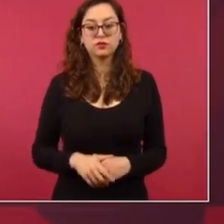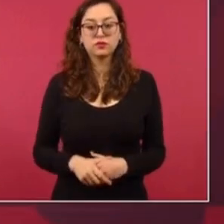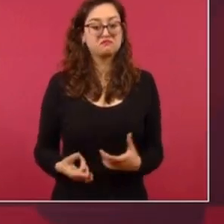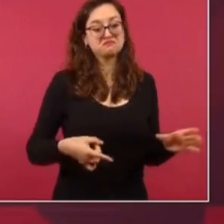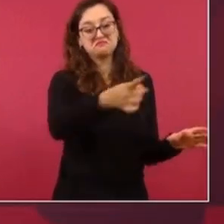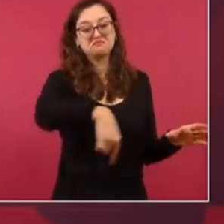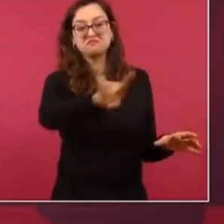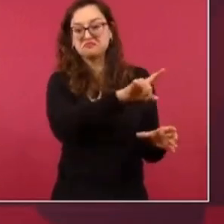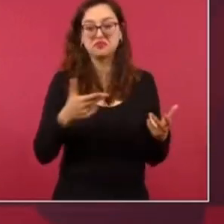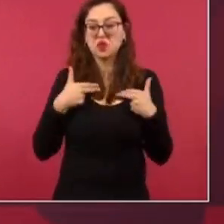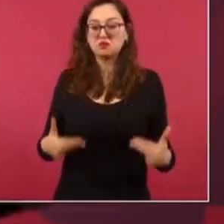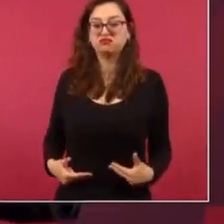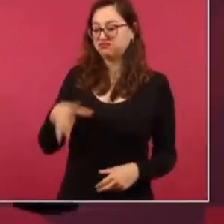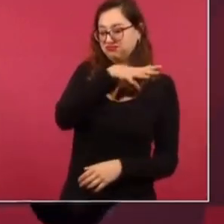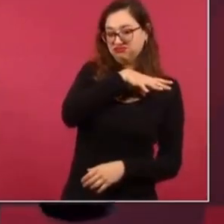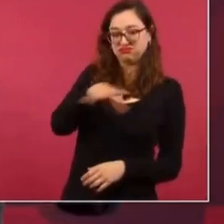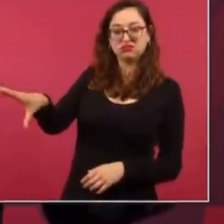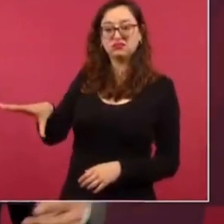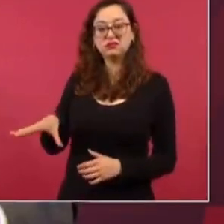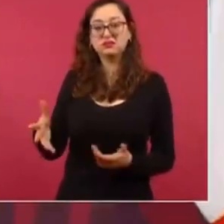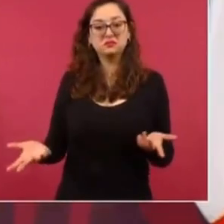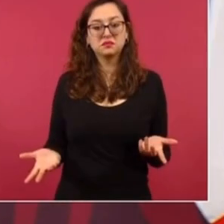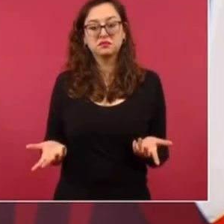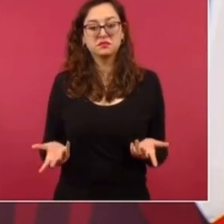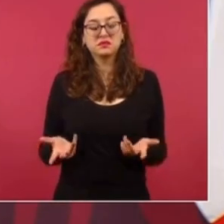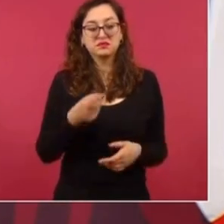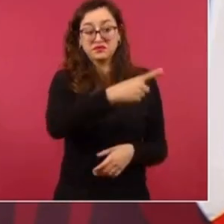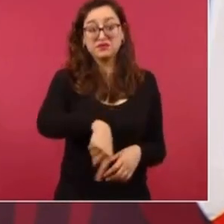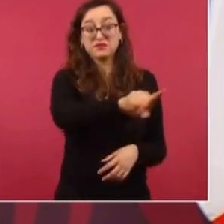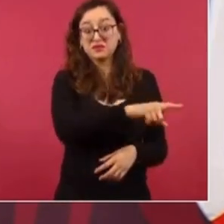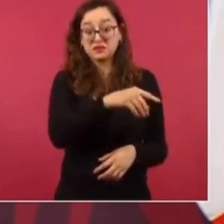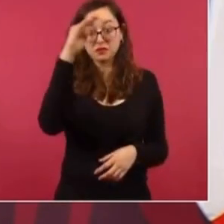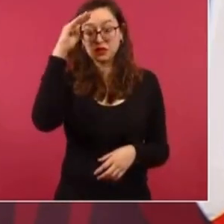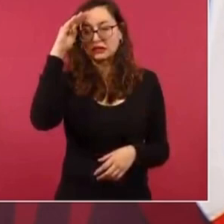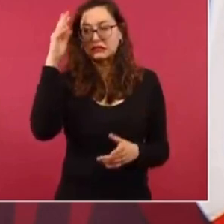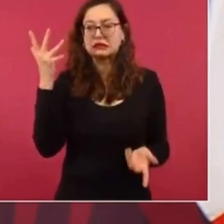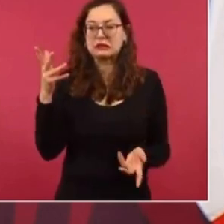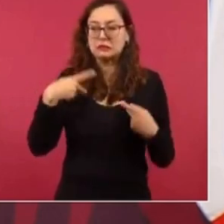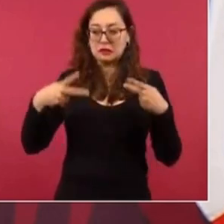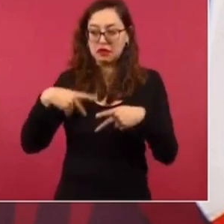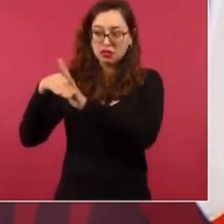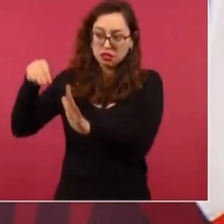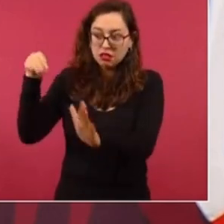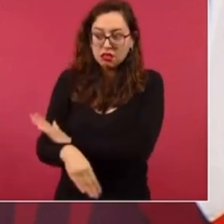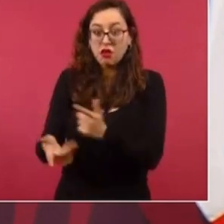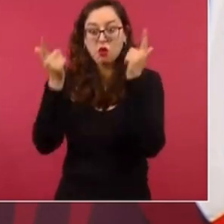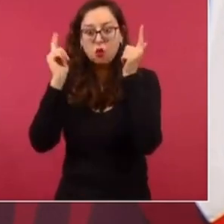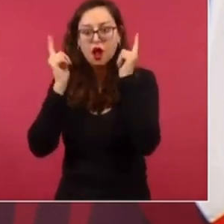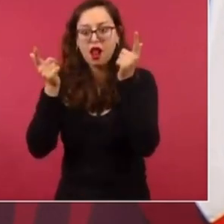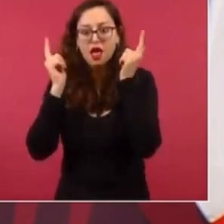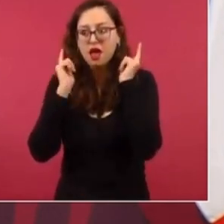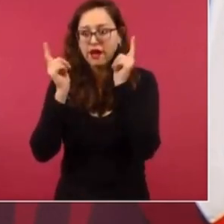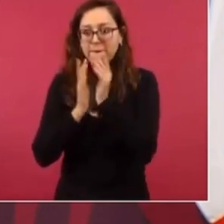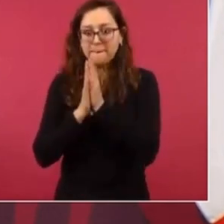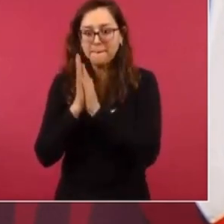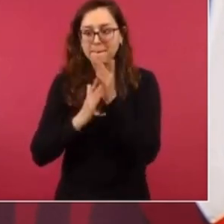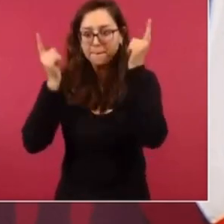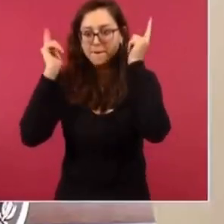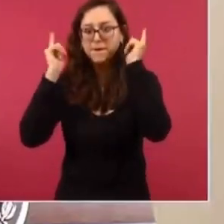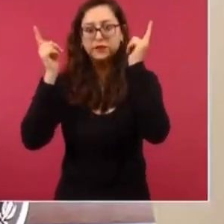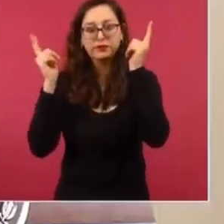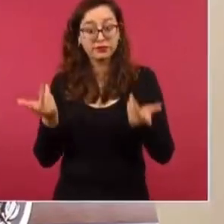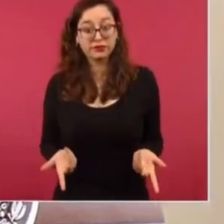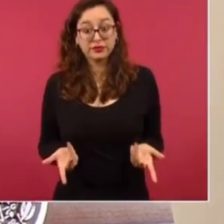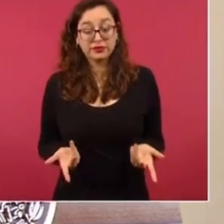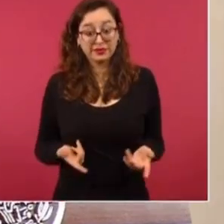deshumanizados que hasta desean que le vaya mal a la gente. Te frotan las manos, quisieran